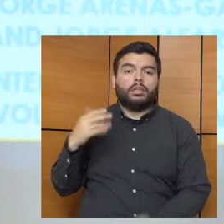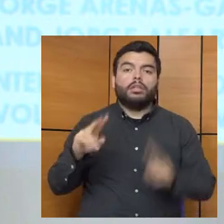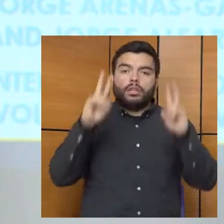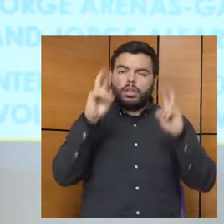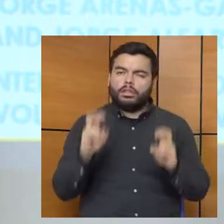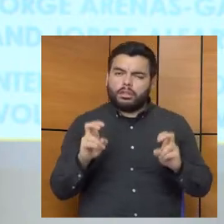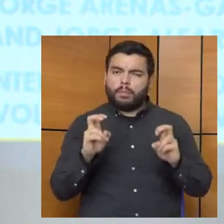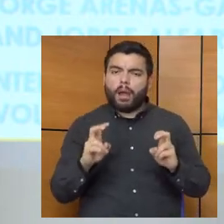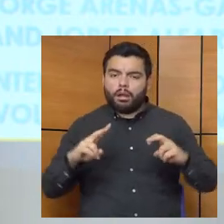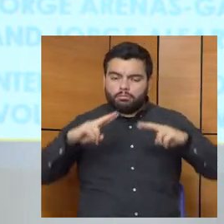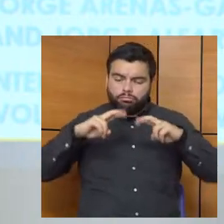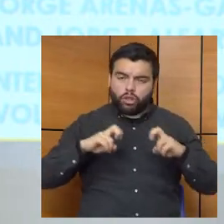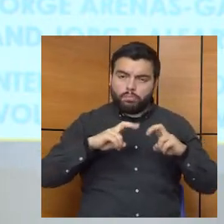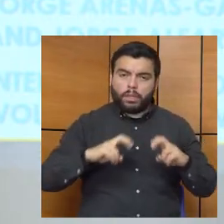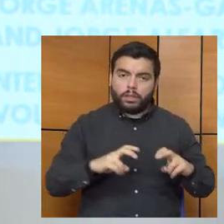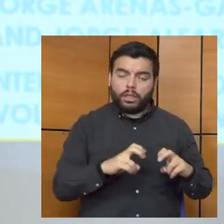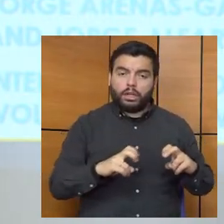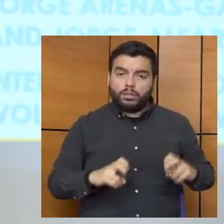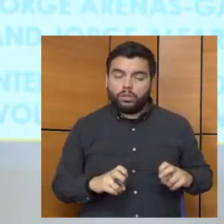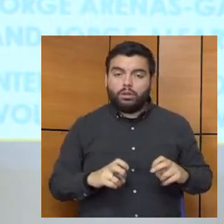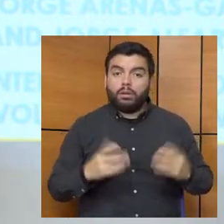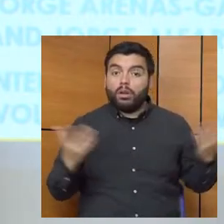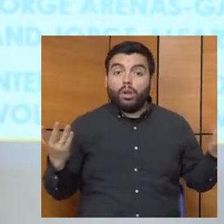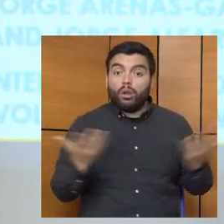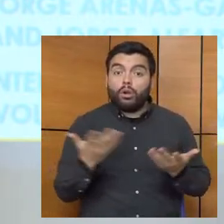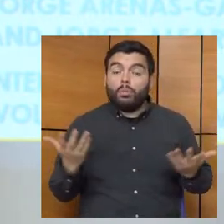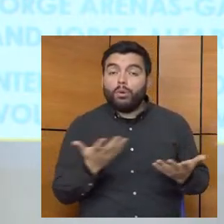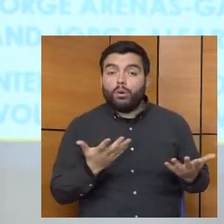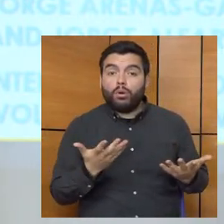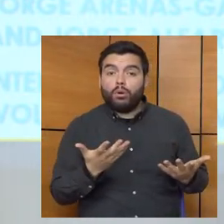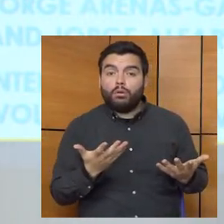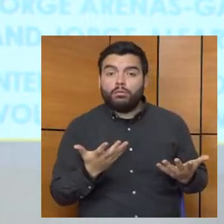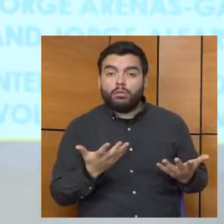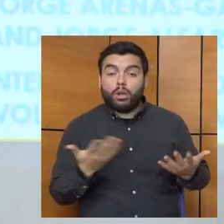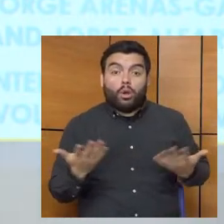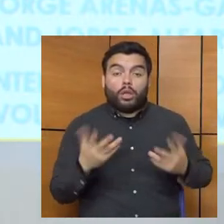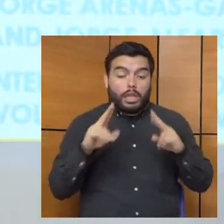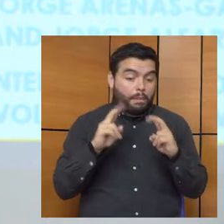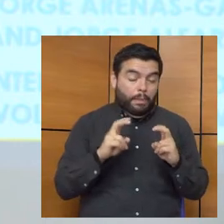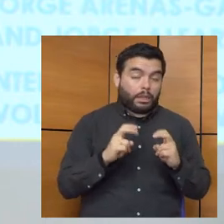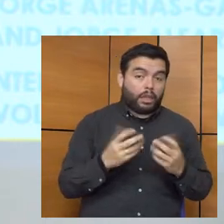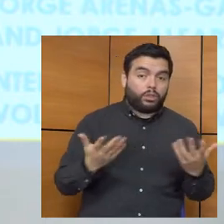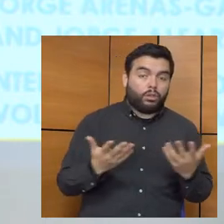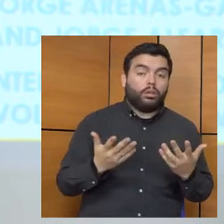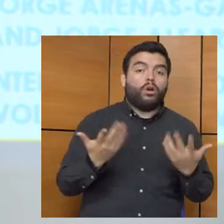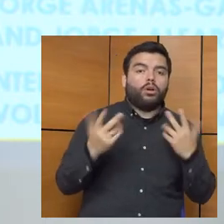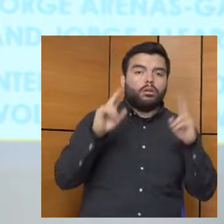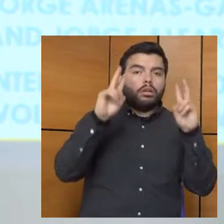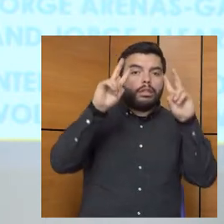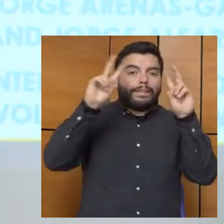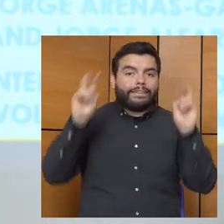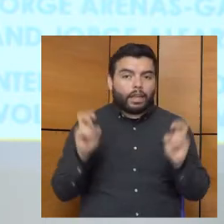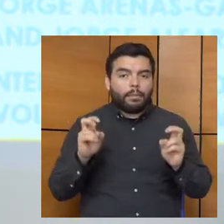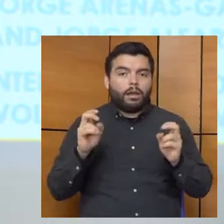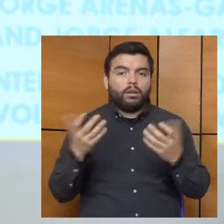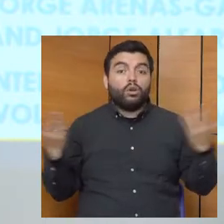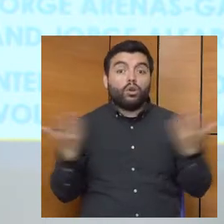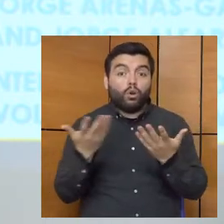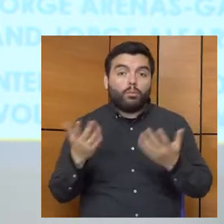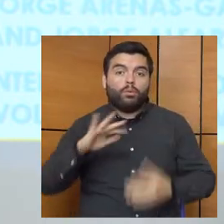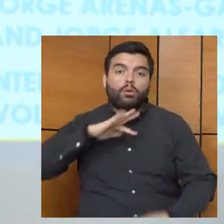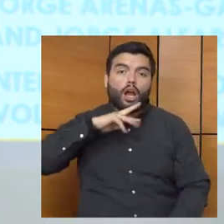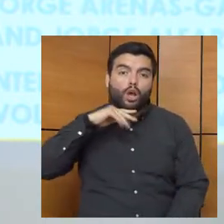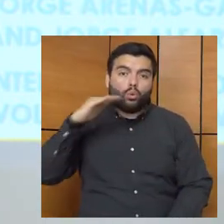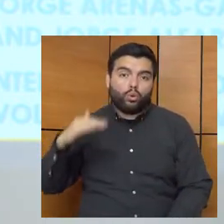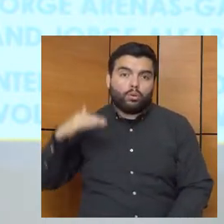análisis de cómo investigar o algunas investigaciones sobre las personas mayores